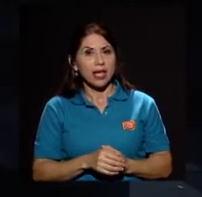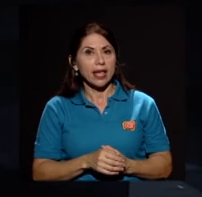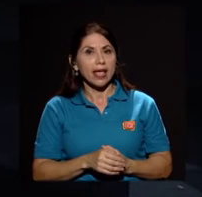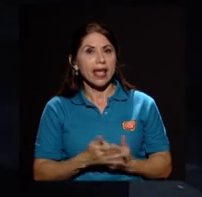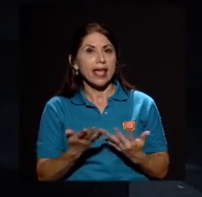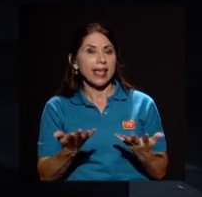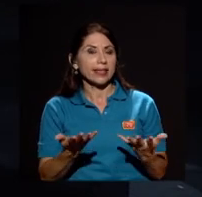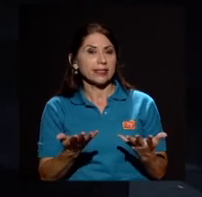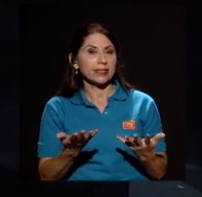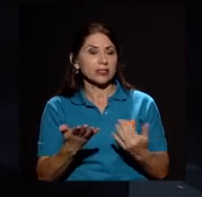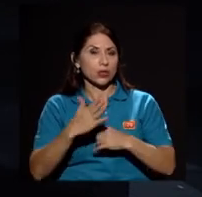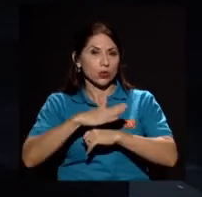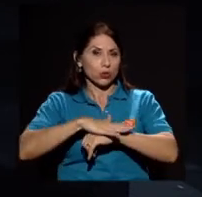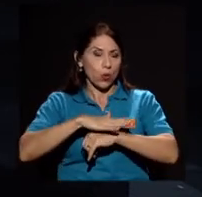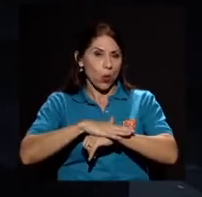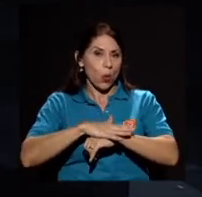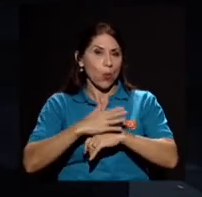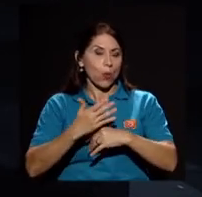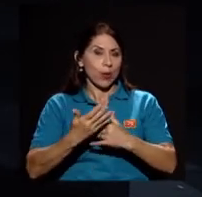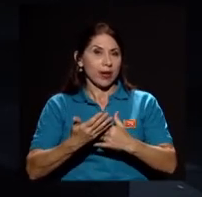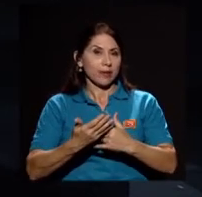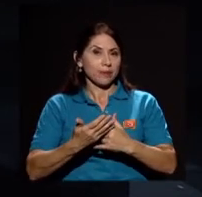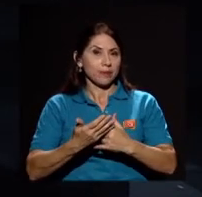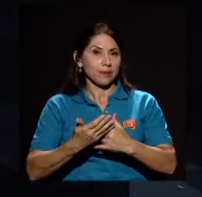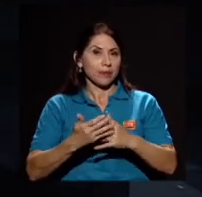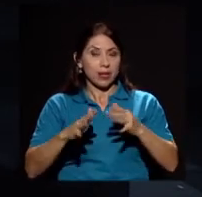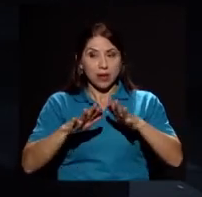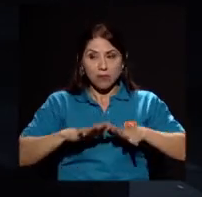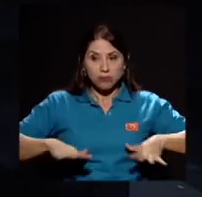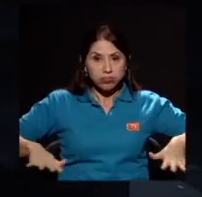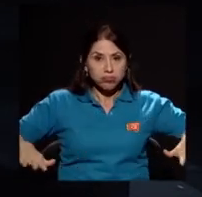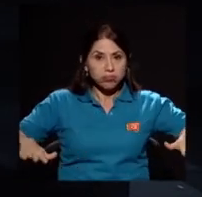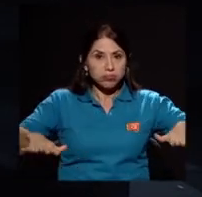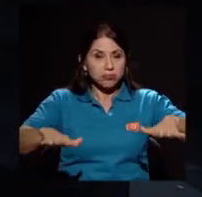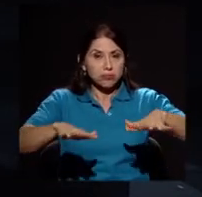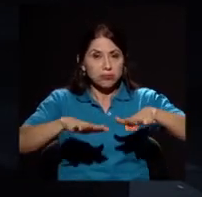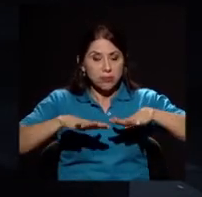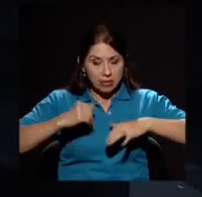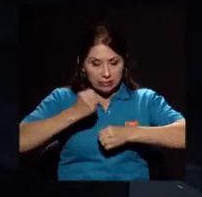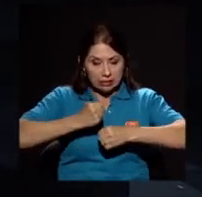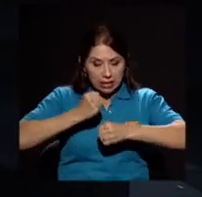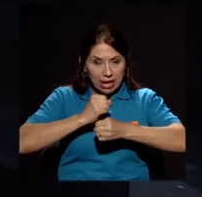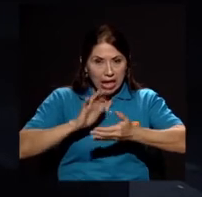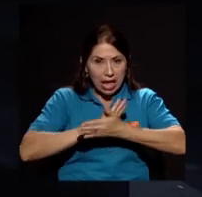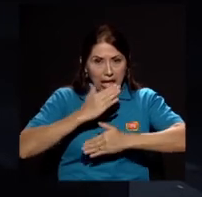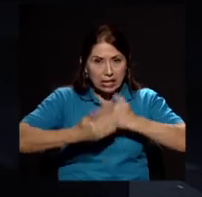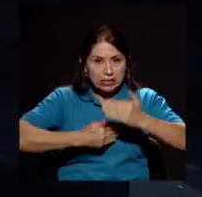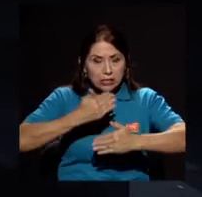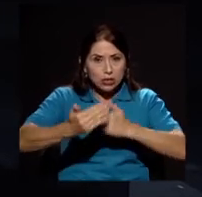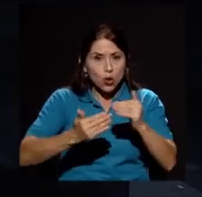de la gestión urbana de la gestión urbana